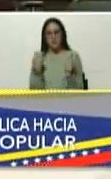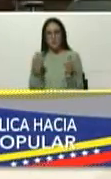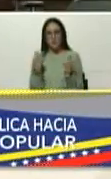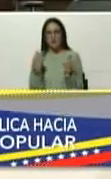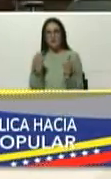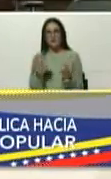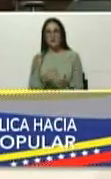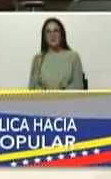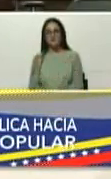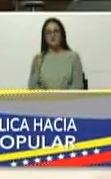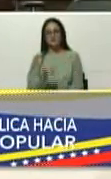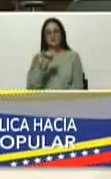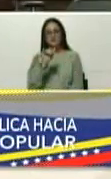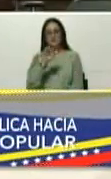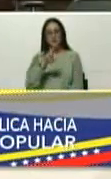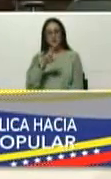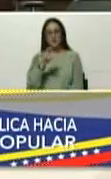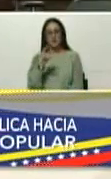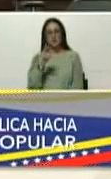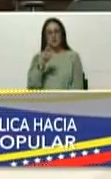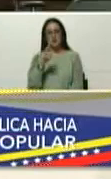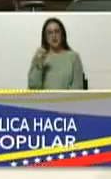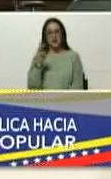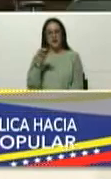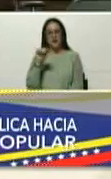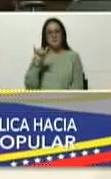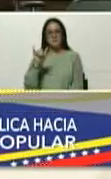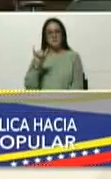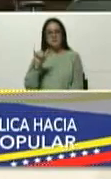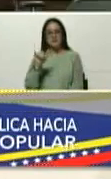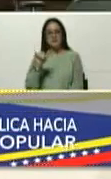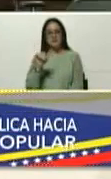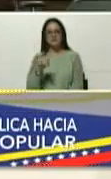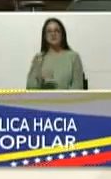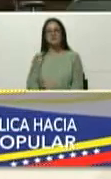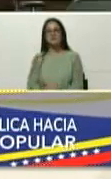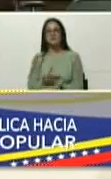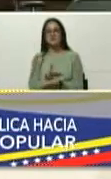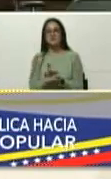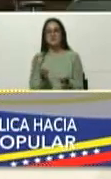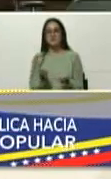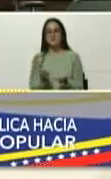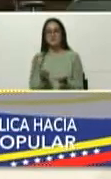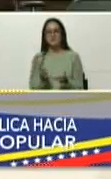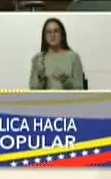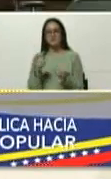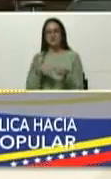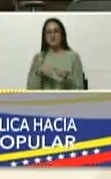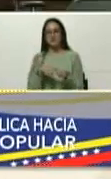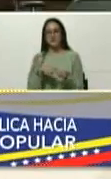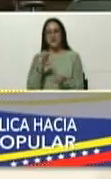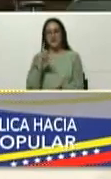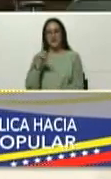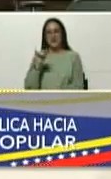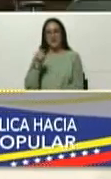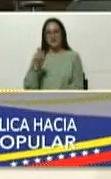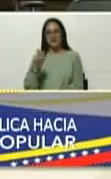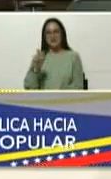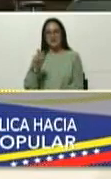Yurami Quintero, presidente de la Subcomisión de Protección Social, Misiones y Grandes Misiones. Eric